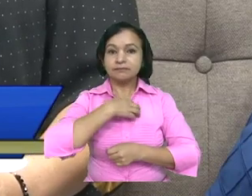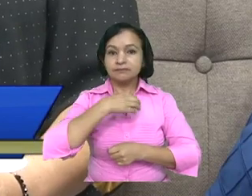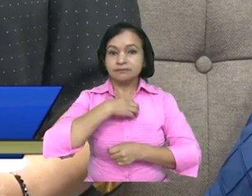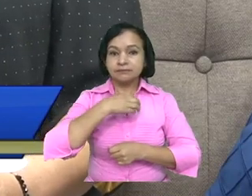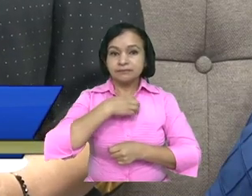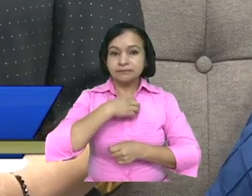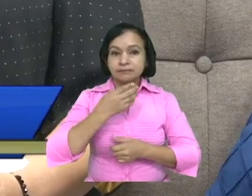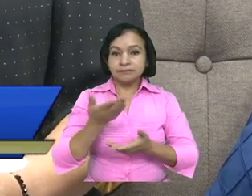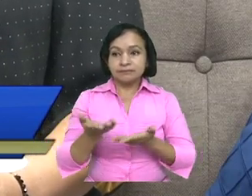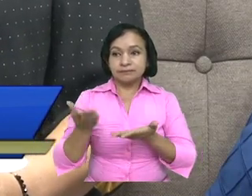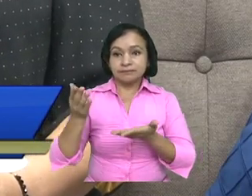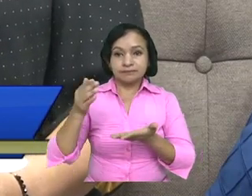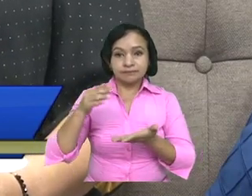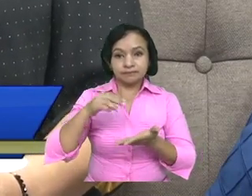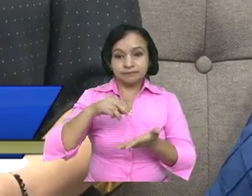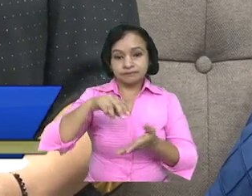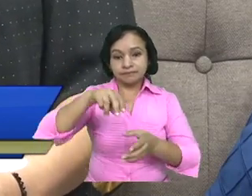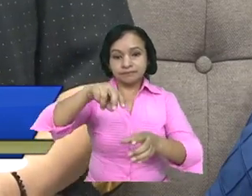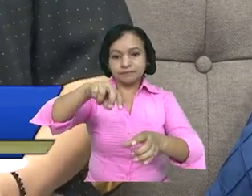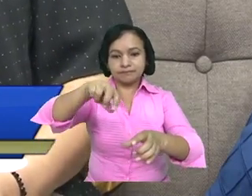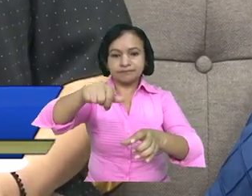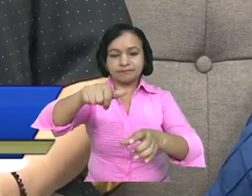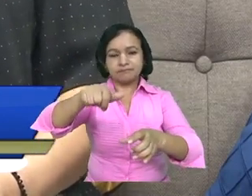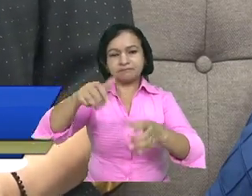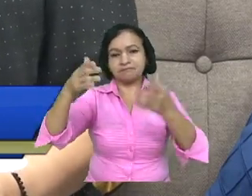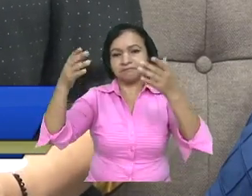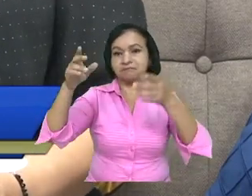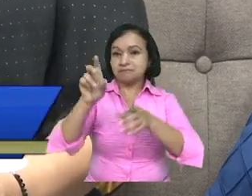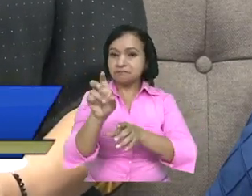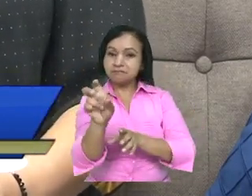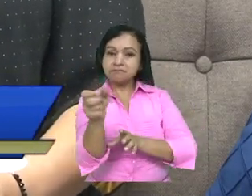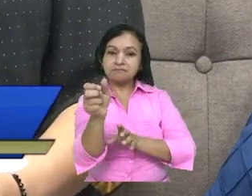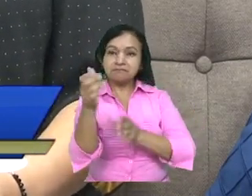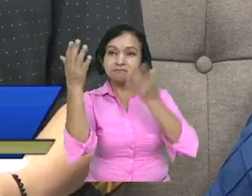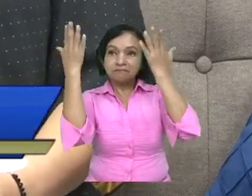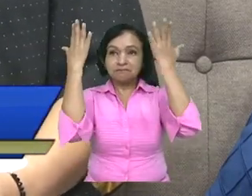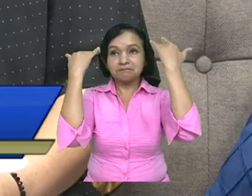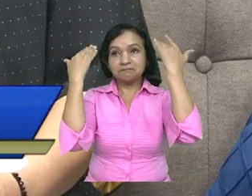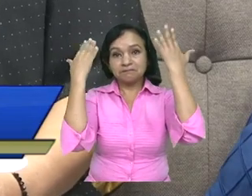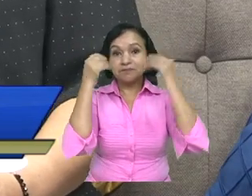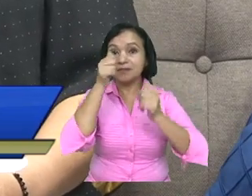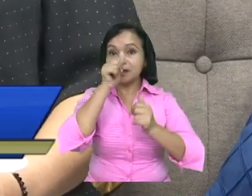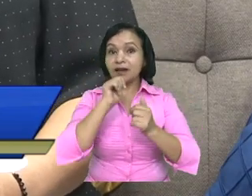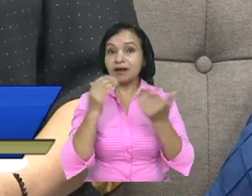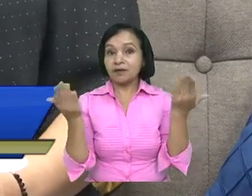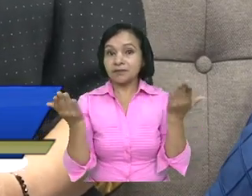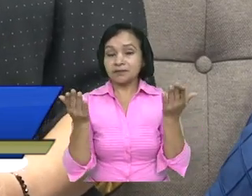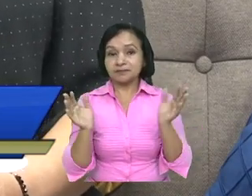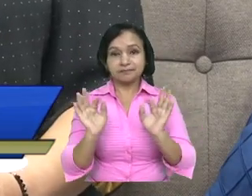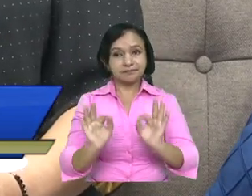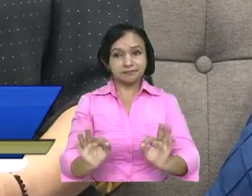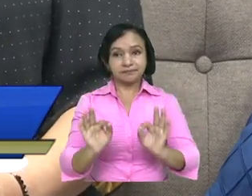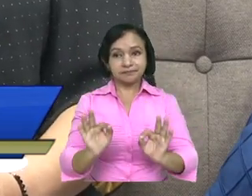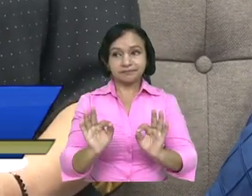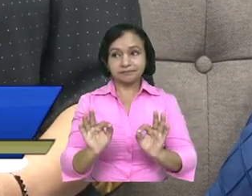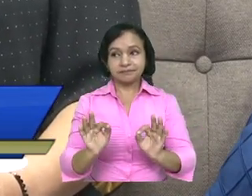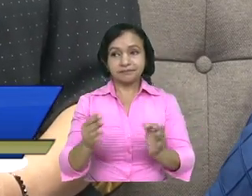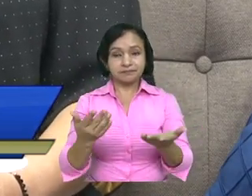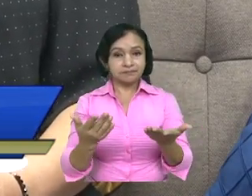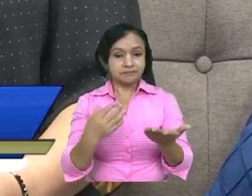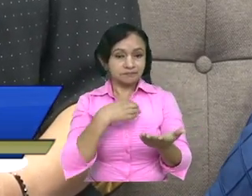levantarnos nosotros, abrir la llave para bañarnos, y que como ya nacimos con